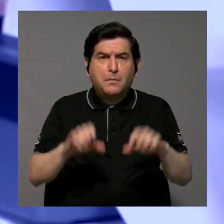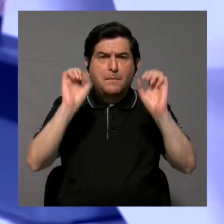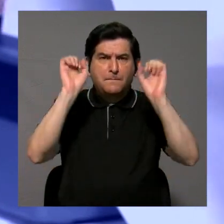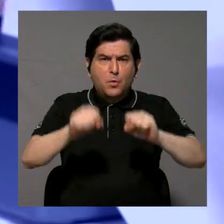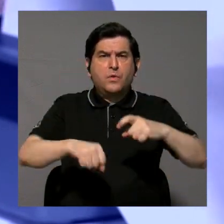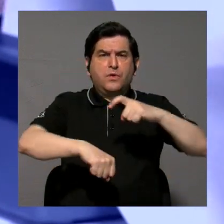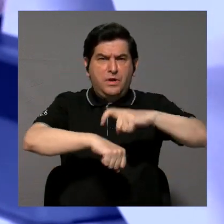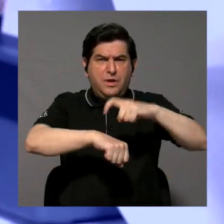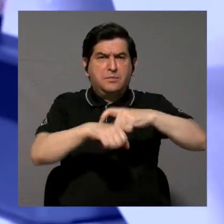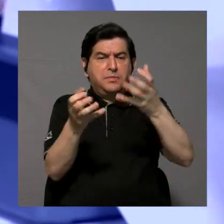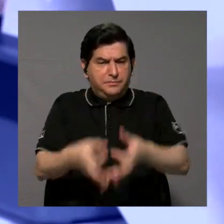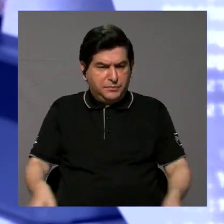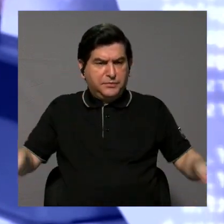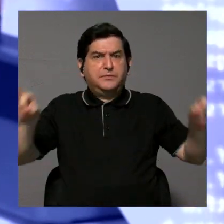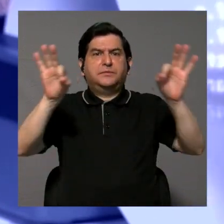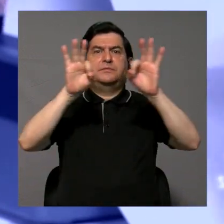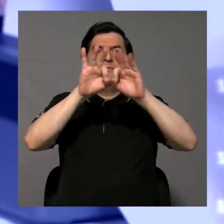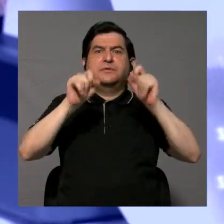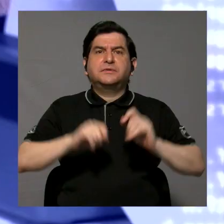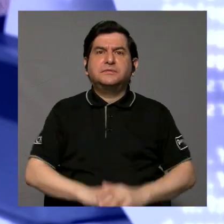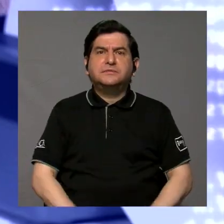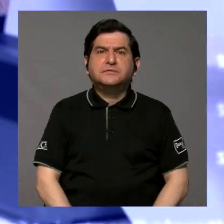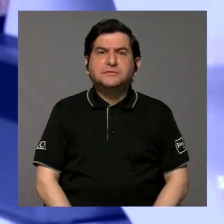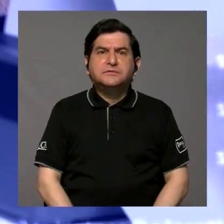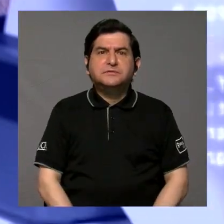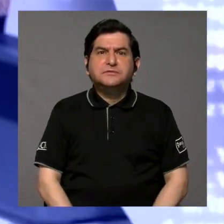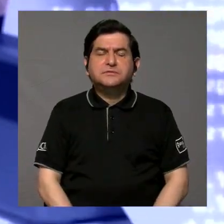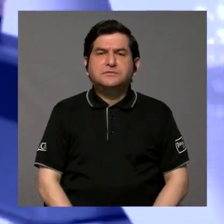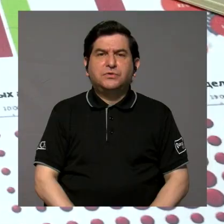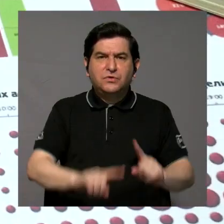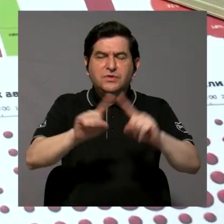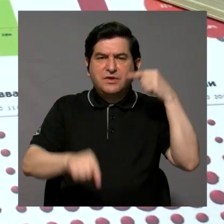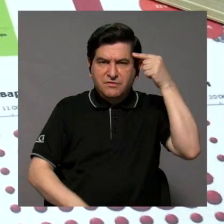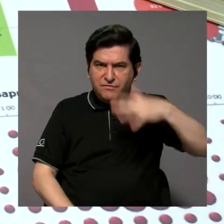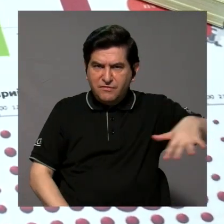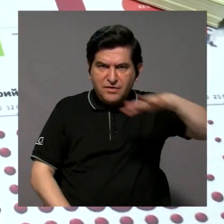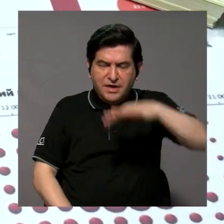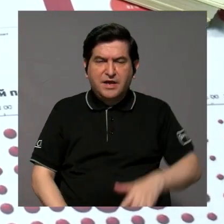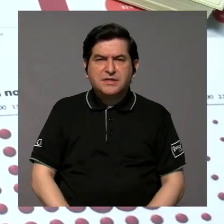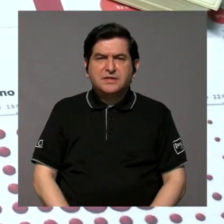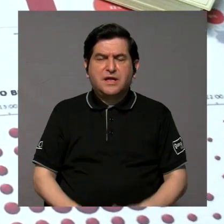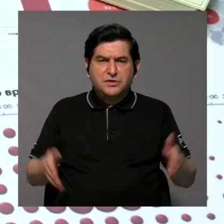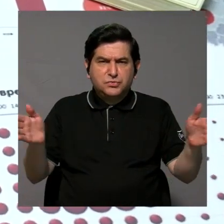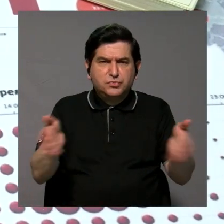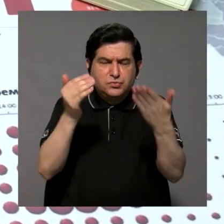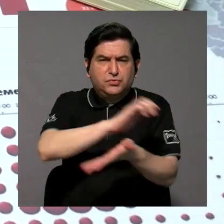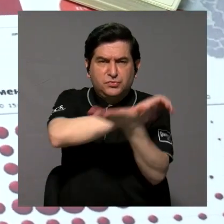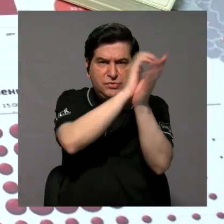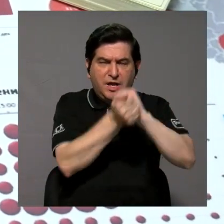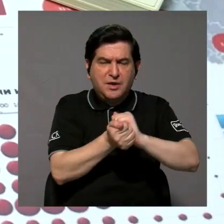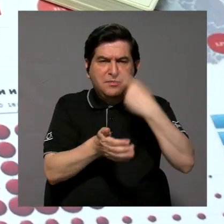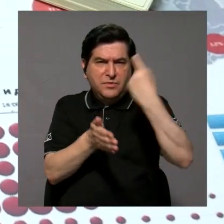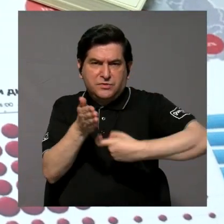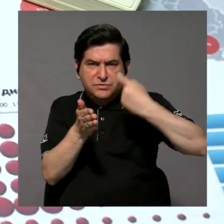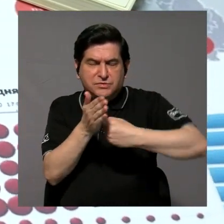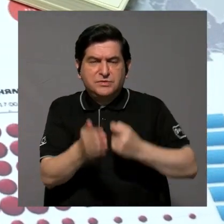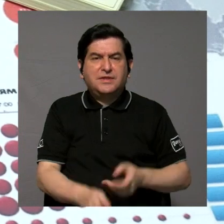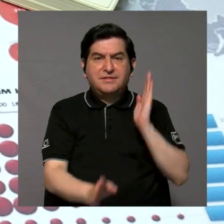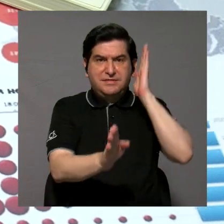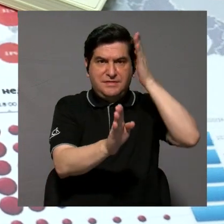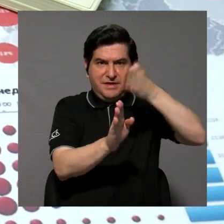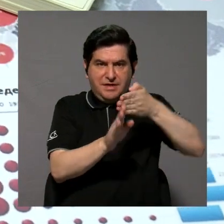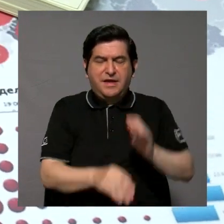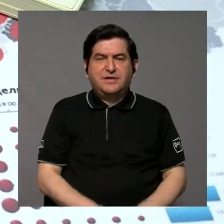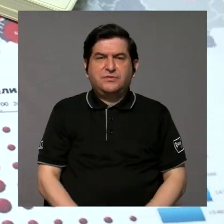haber sido un momento importante para que desde los estados se promovieran reformas impositivas directamente